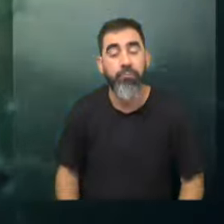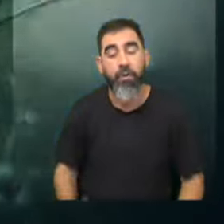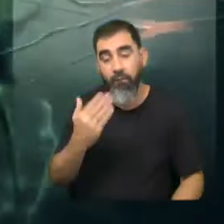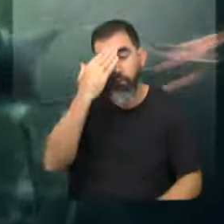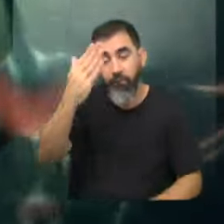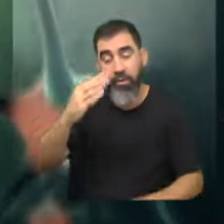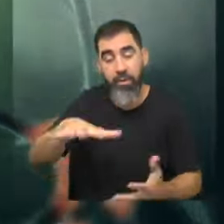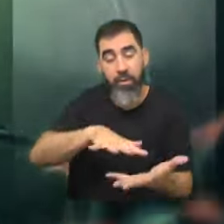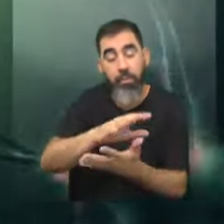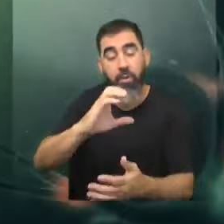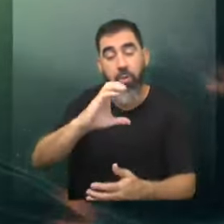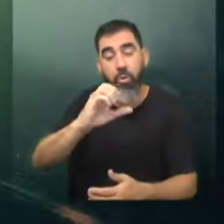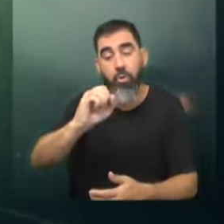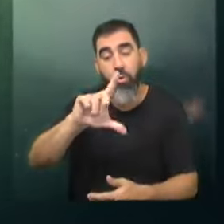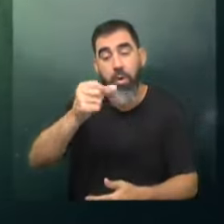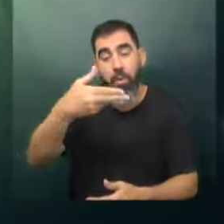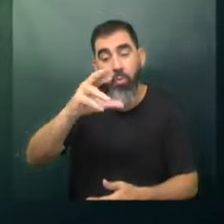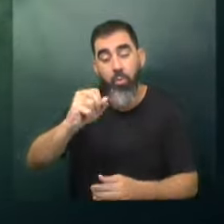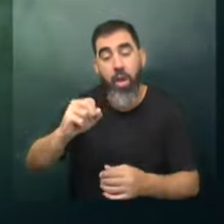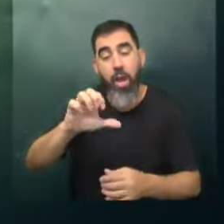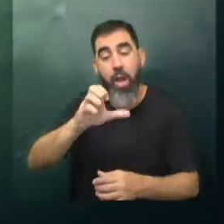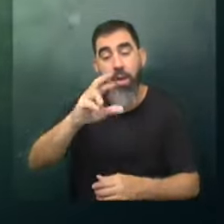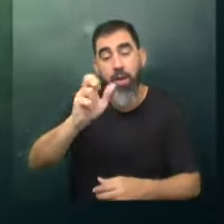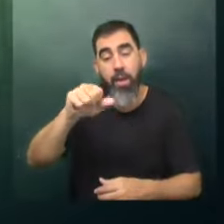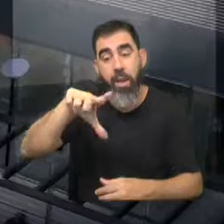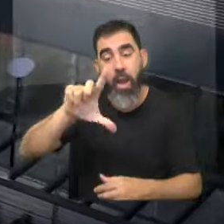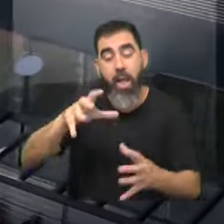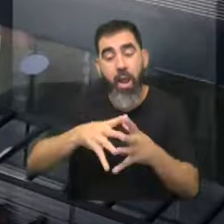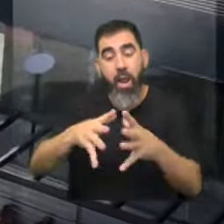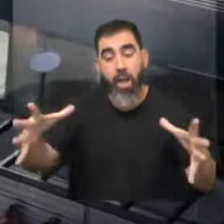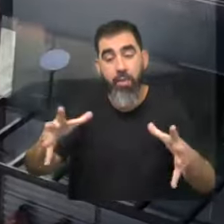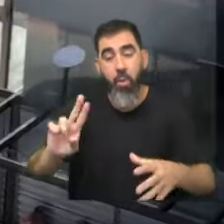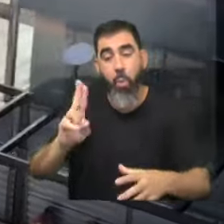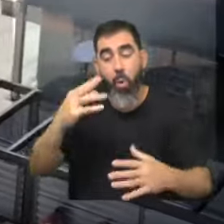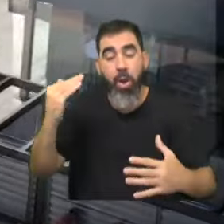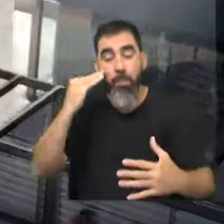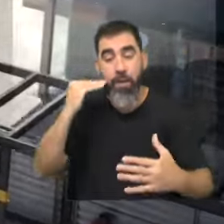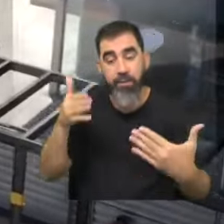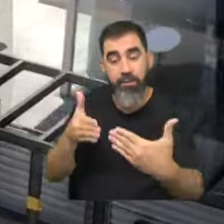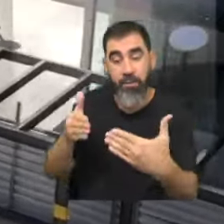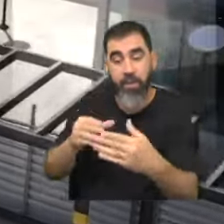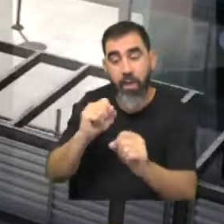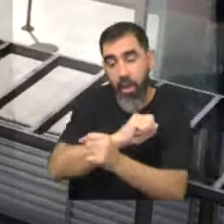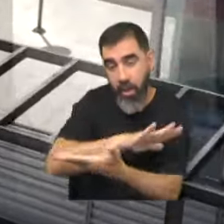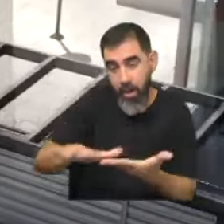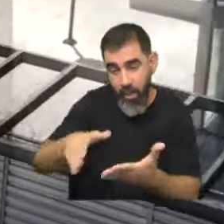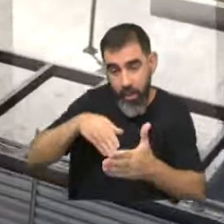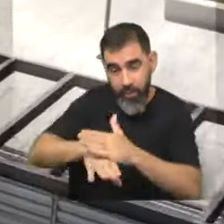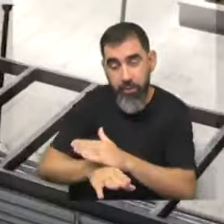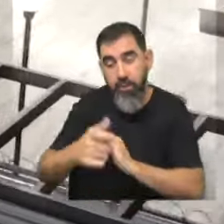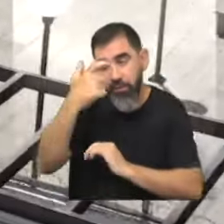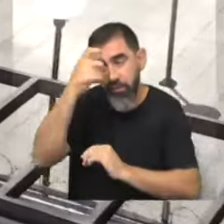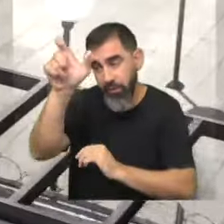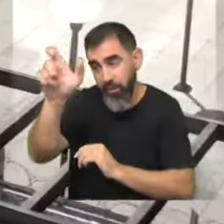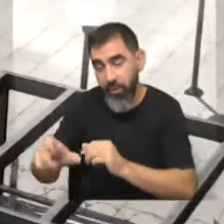explanada del espacio Colabora, ubicado en Arenal Grande entre Uruguay y Mercedes. La entrada es libre y gratuita y va a contar con la presencia de científicos